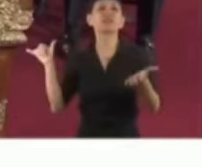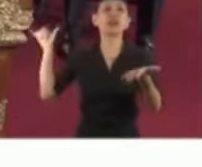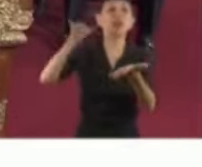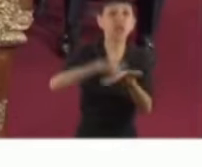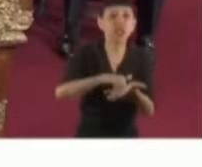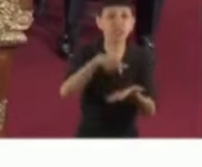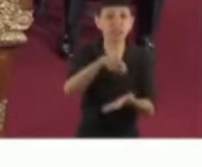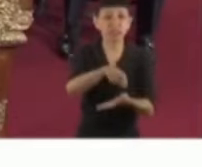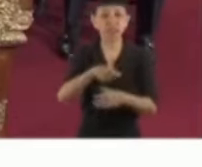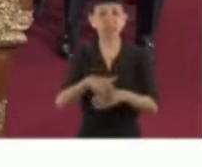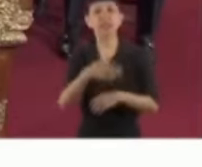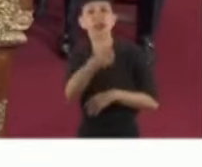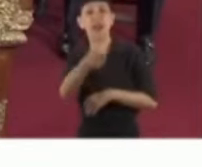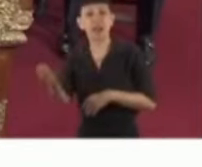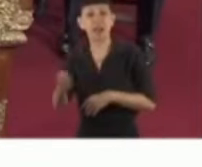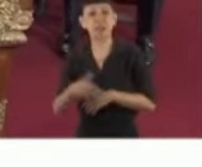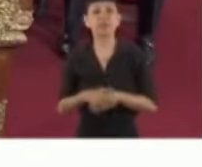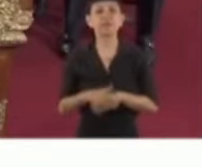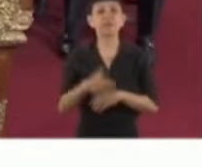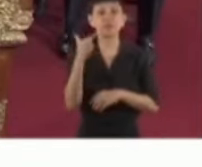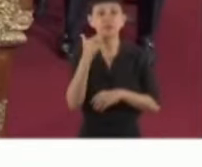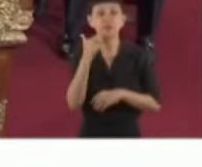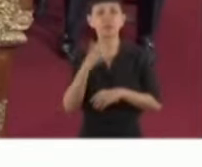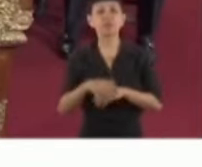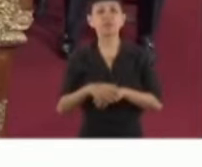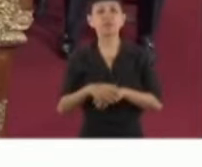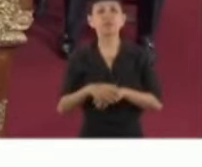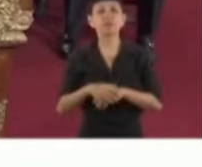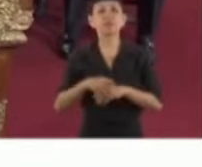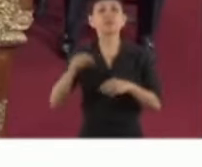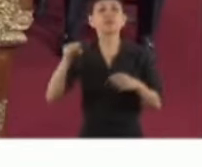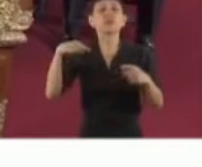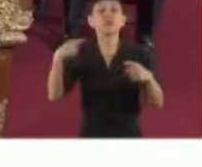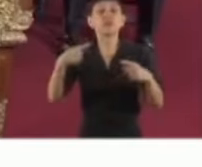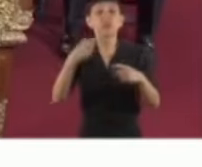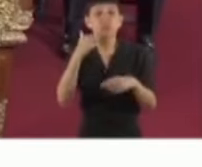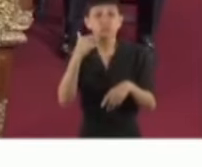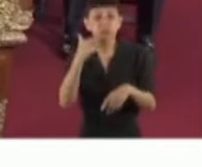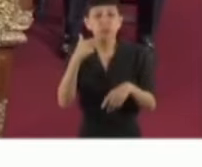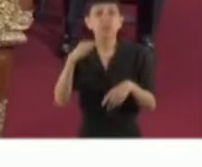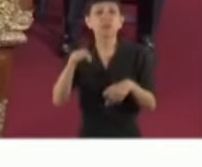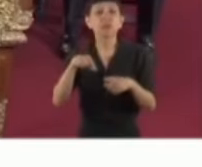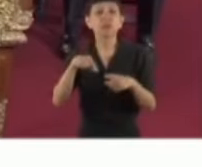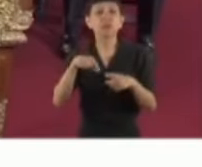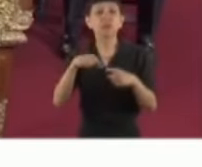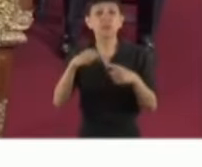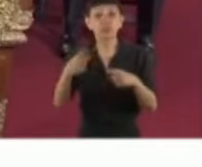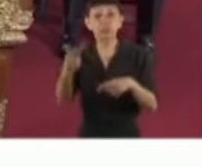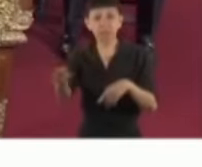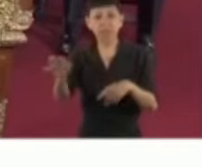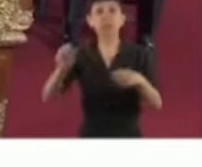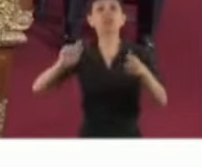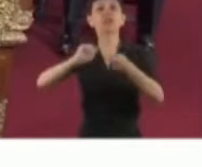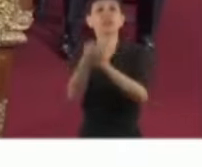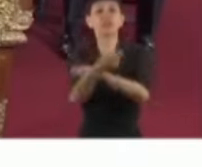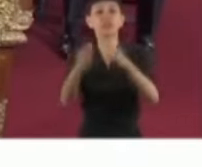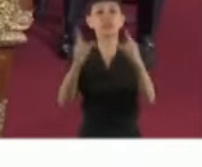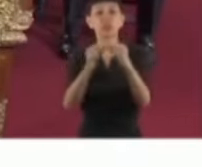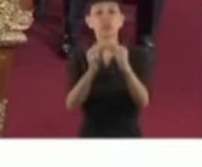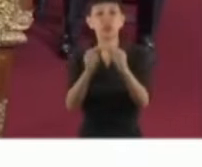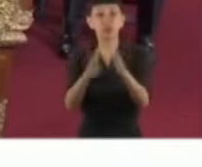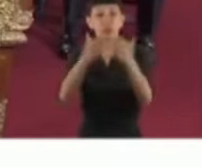por la incertidumbre por un 23%. También es verdad que las emociones negativas representan alrededor